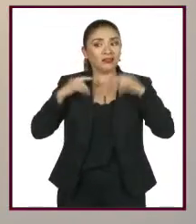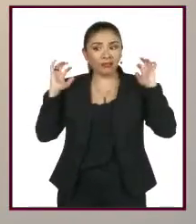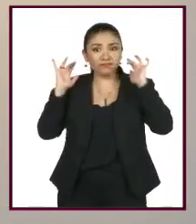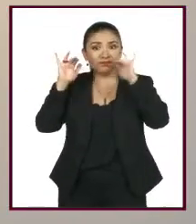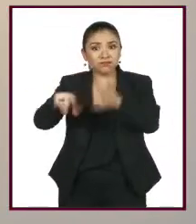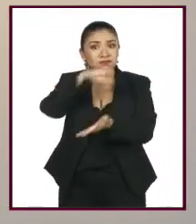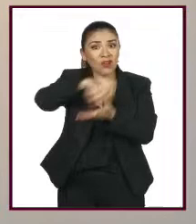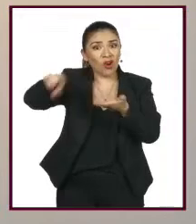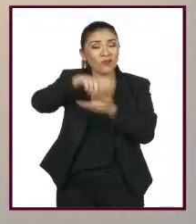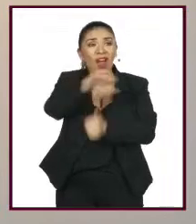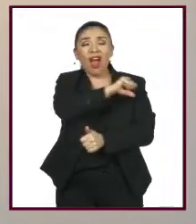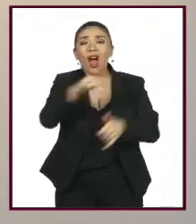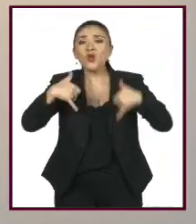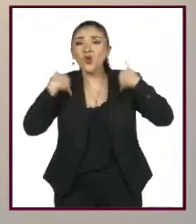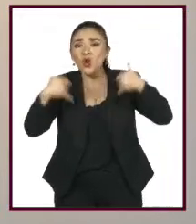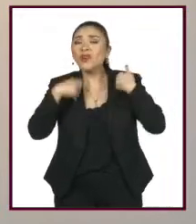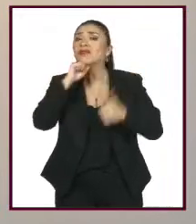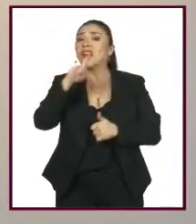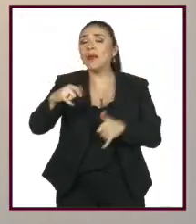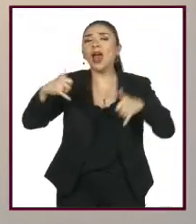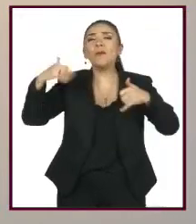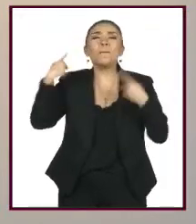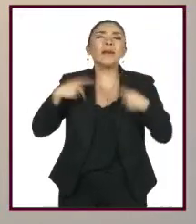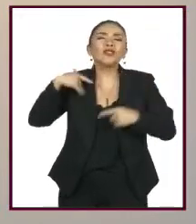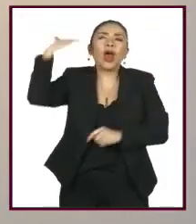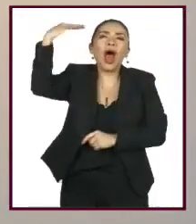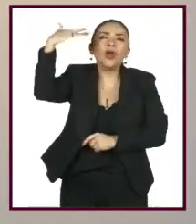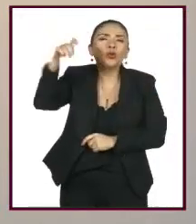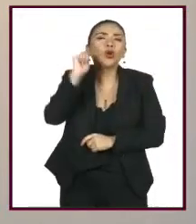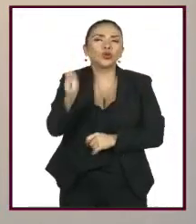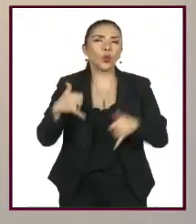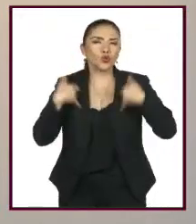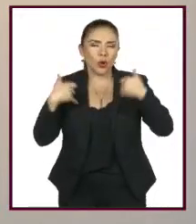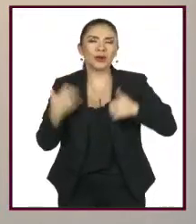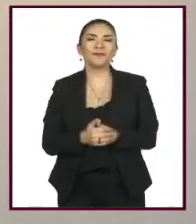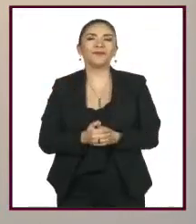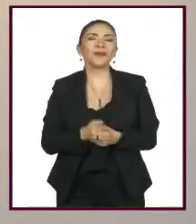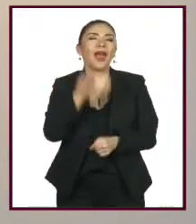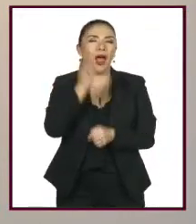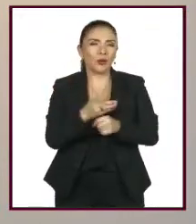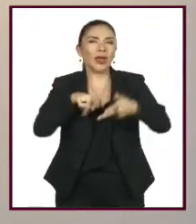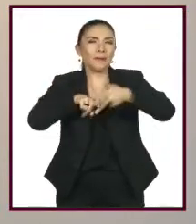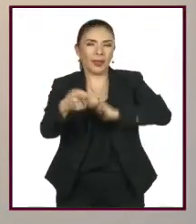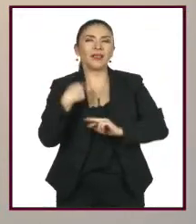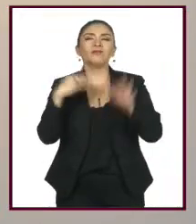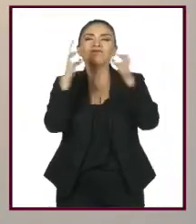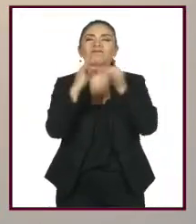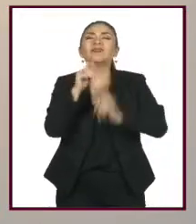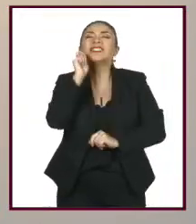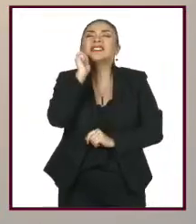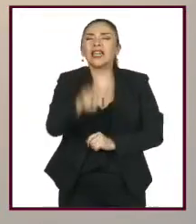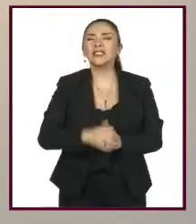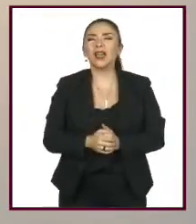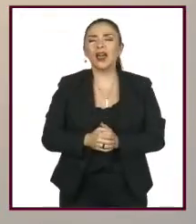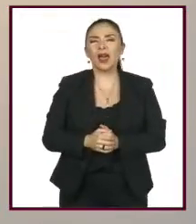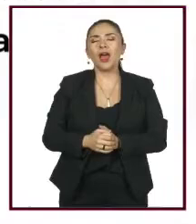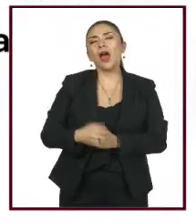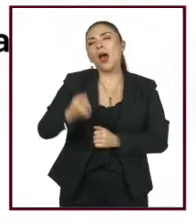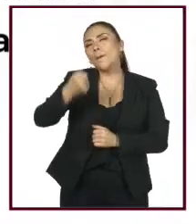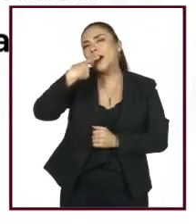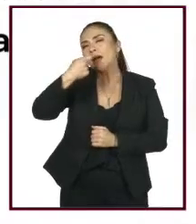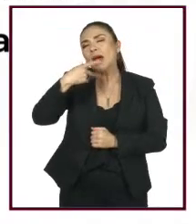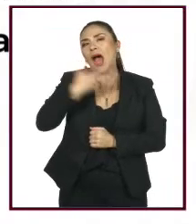en adolescentes y en adultos jóvenes. Vamos a empezar a hablar y definir lo que es una sustancia